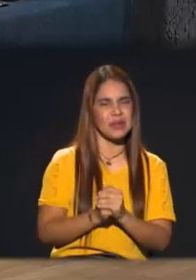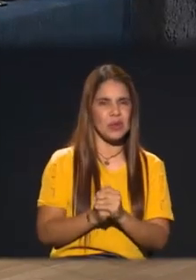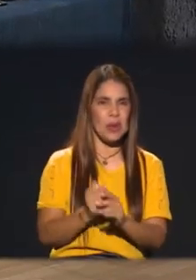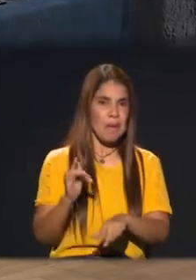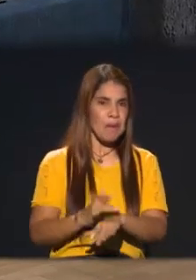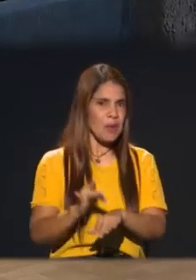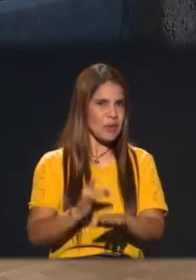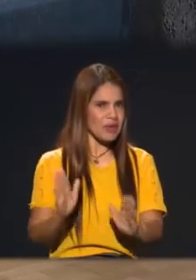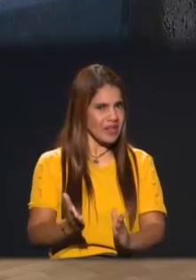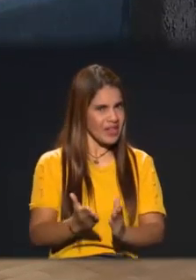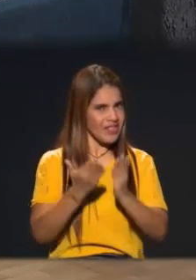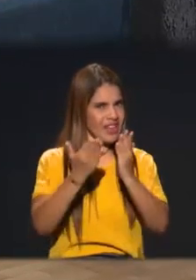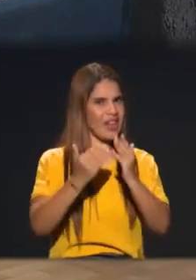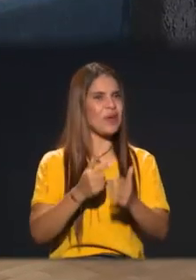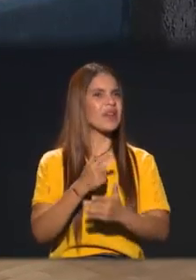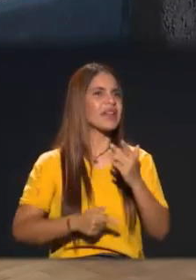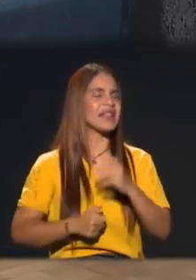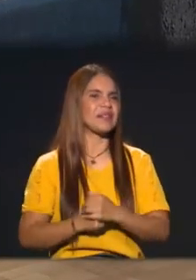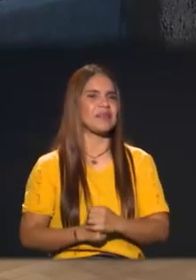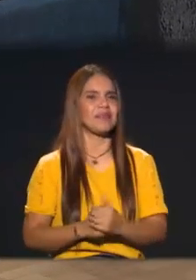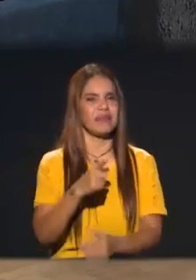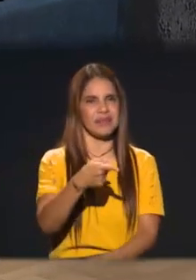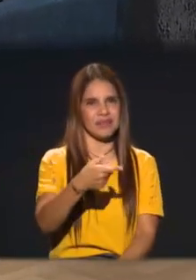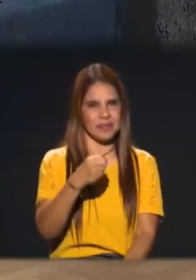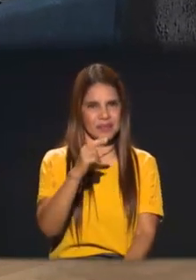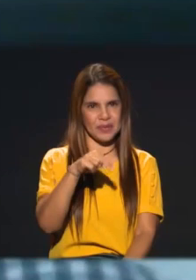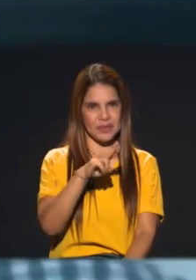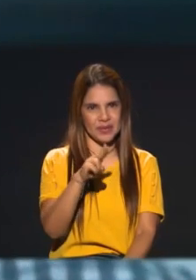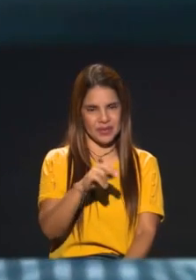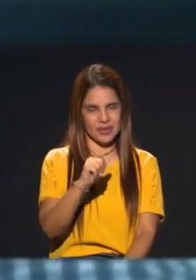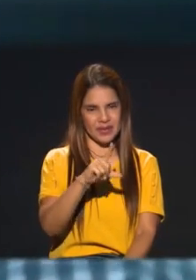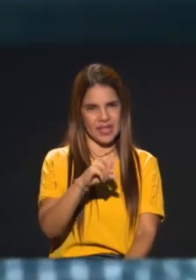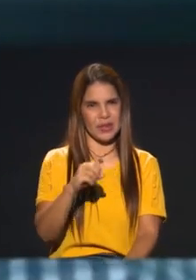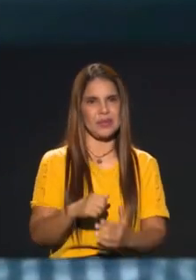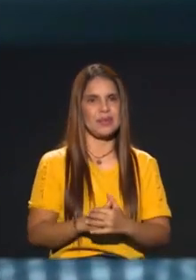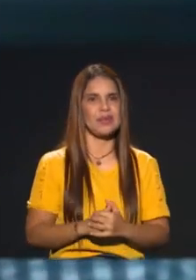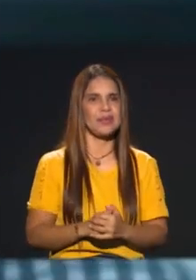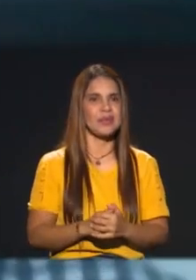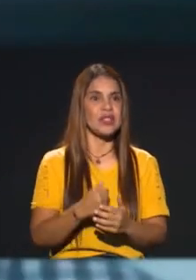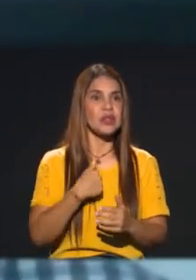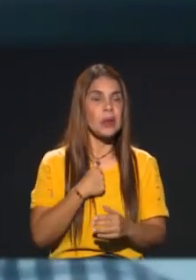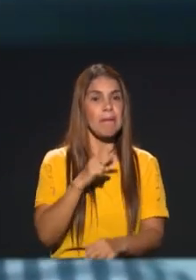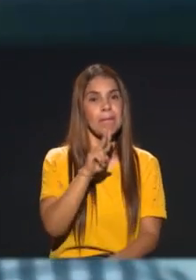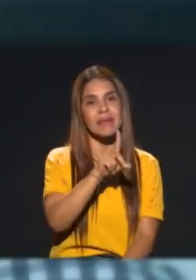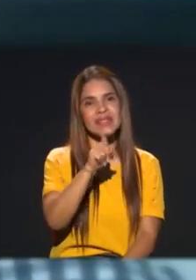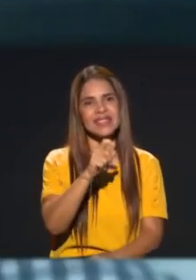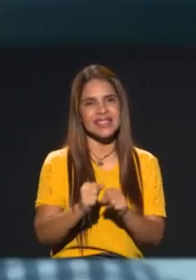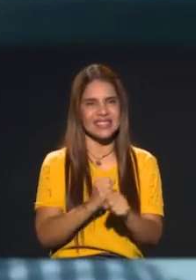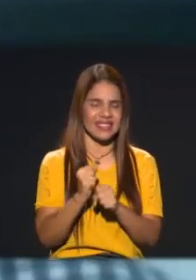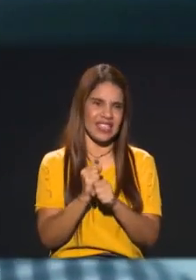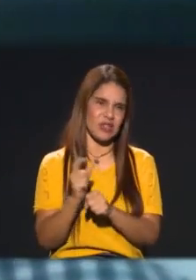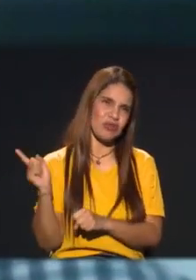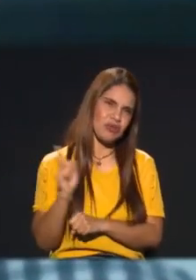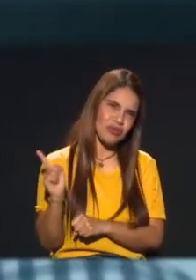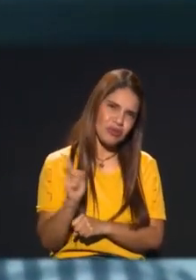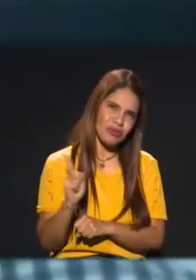motivado a estar ahí, a seguir ahí? Empecemos con Gonzalo. Bueno, llevo 26 años de servicio, de